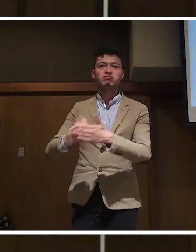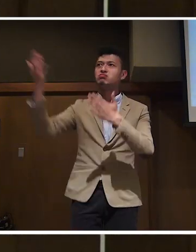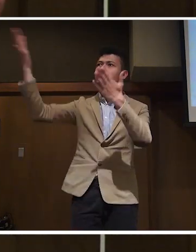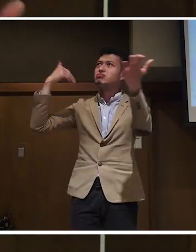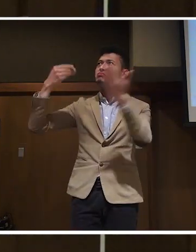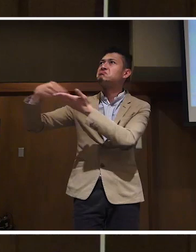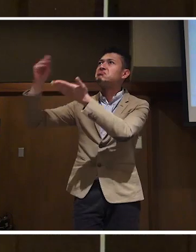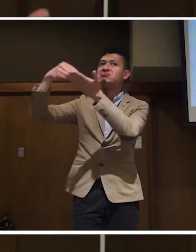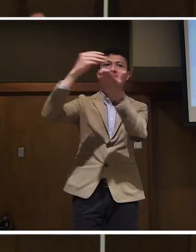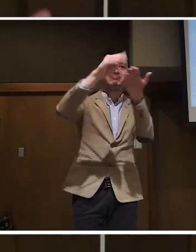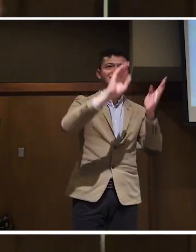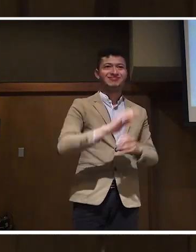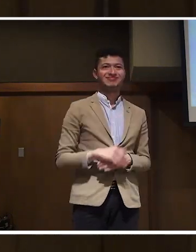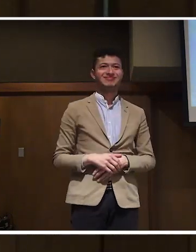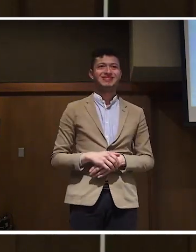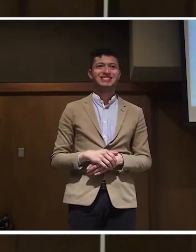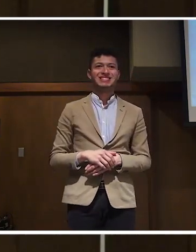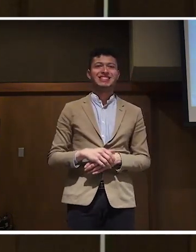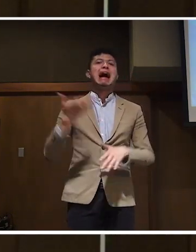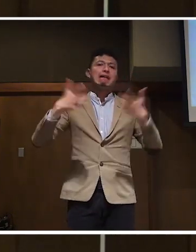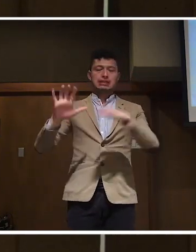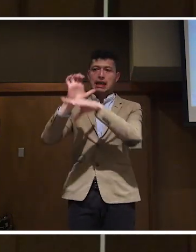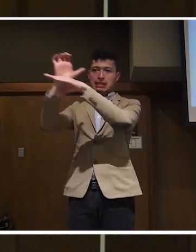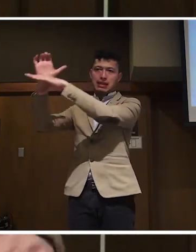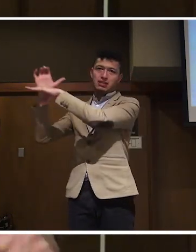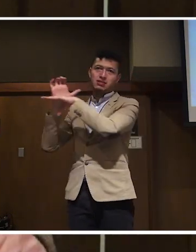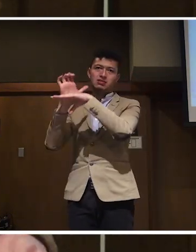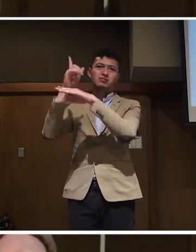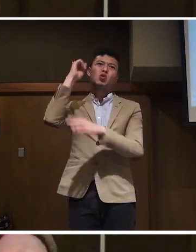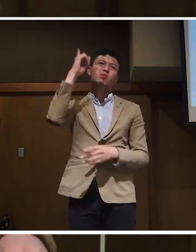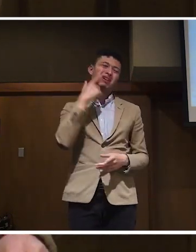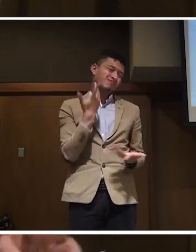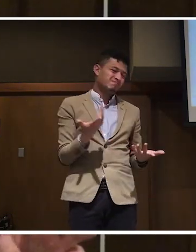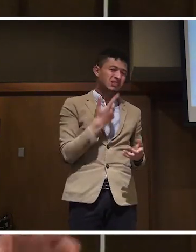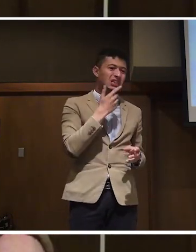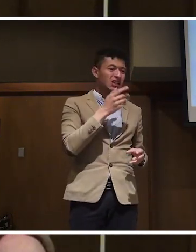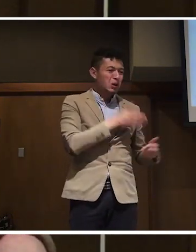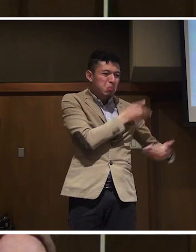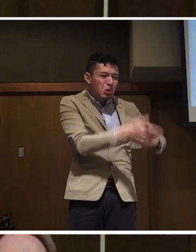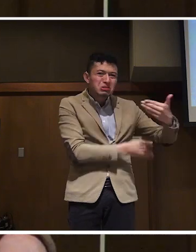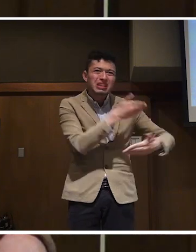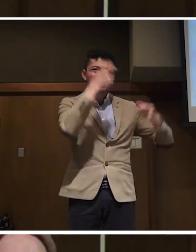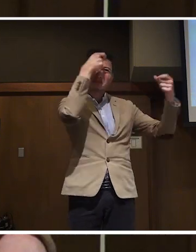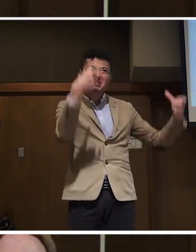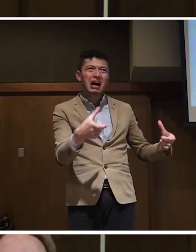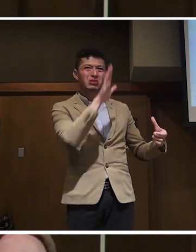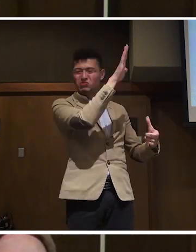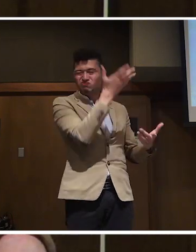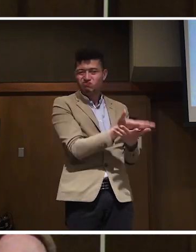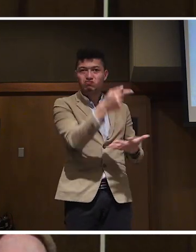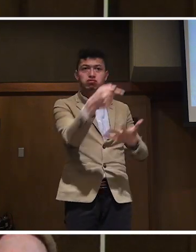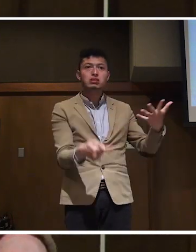veces, por razones burocráticas, bloquea a las entidades, otras entidades del Estado. Yo creo que la colección, por ejemplo, de